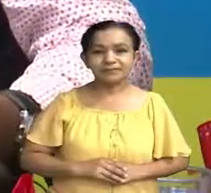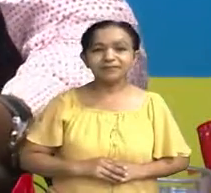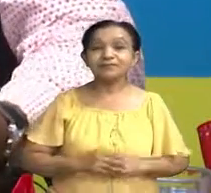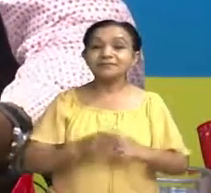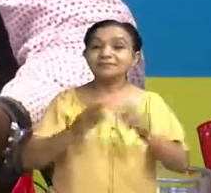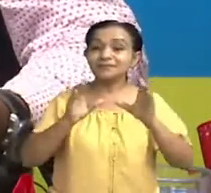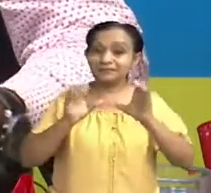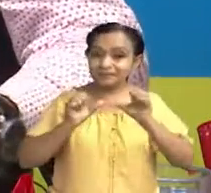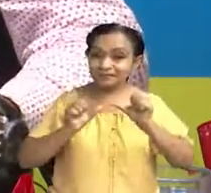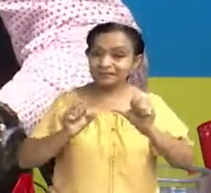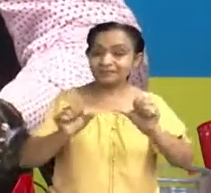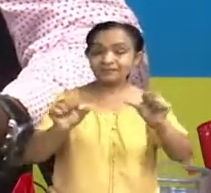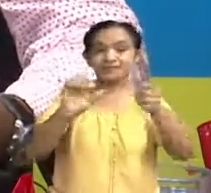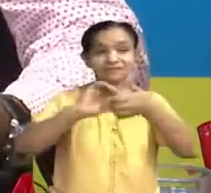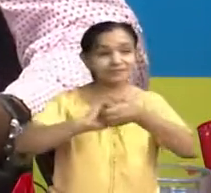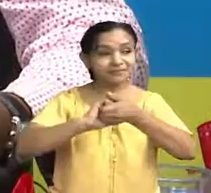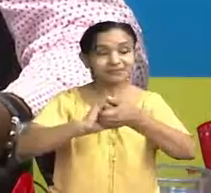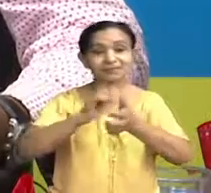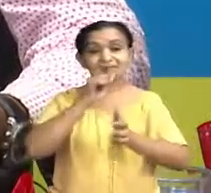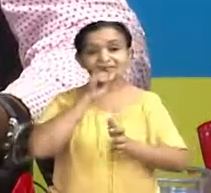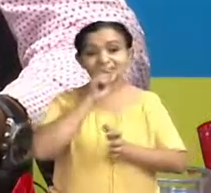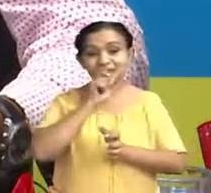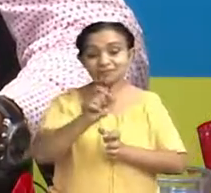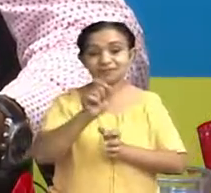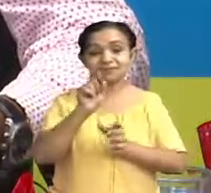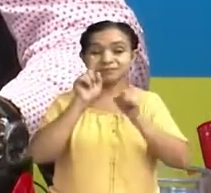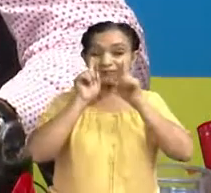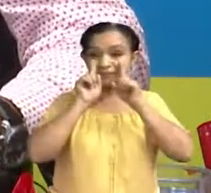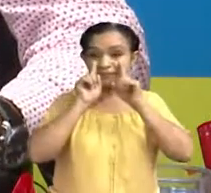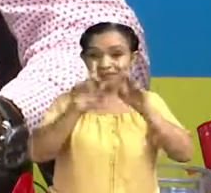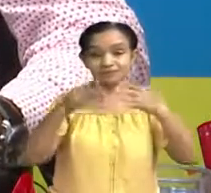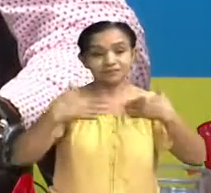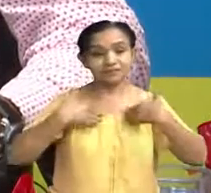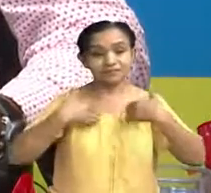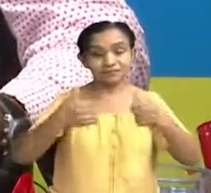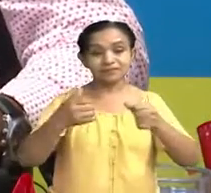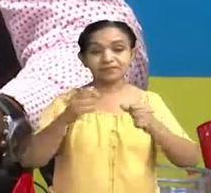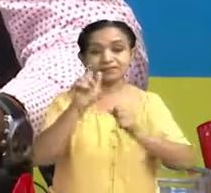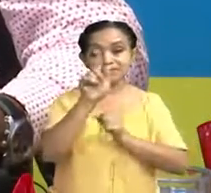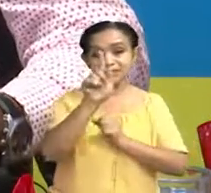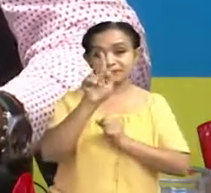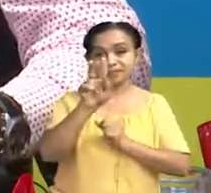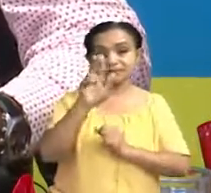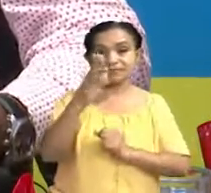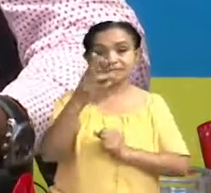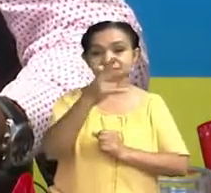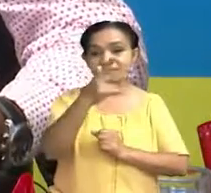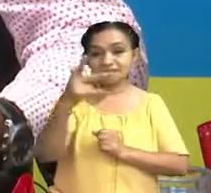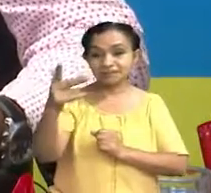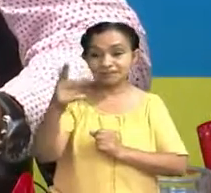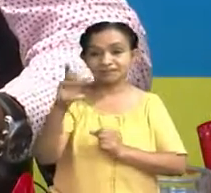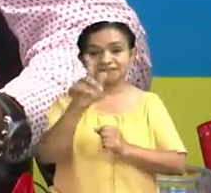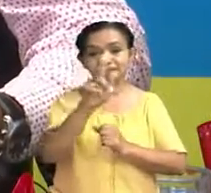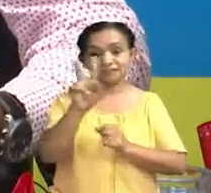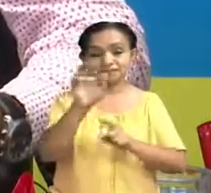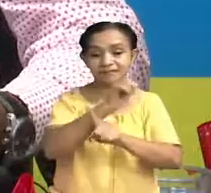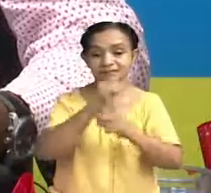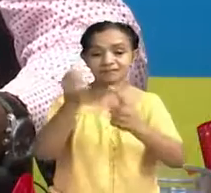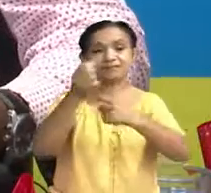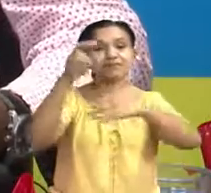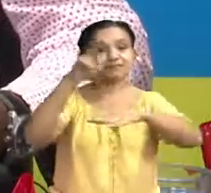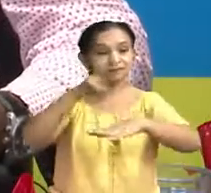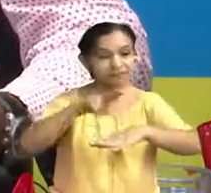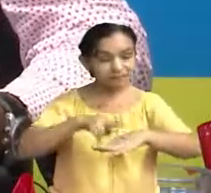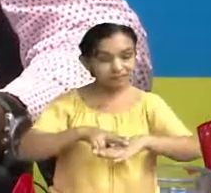Estamos de regreso, amigos televidentes, en su gustado programa Prevenir de Salud a través de la frecuencia del canal 98, el canal parlamentario,